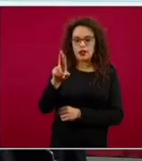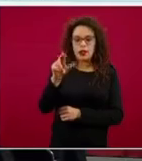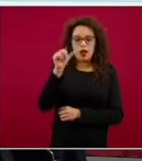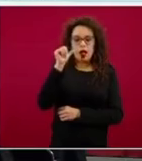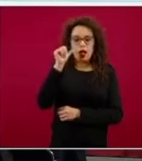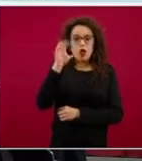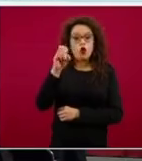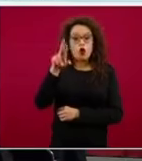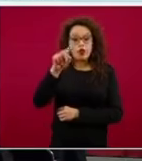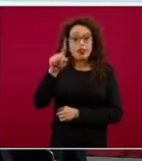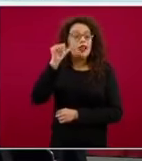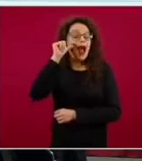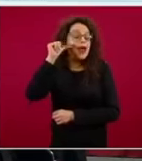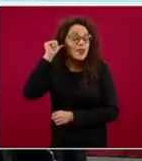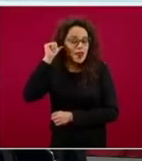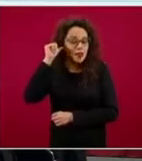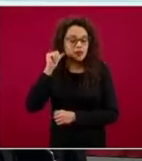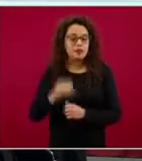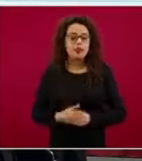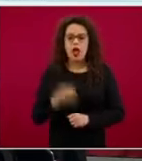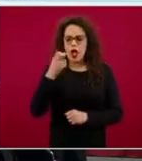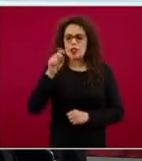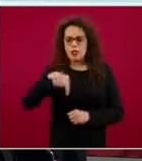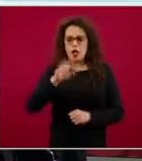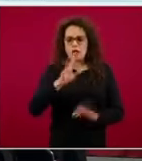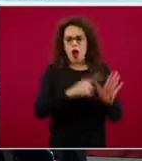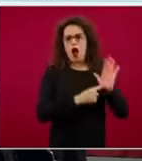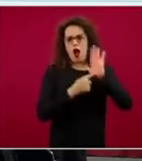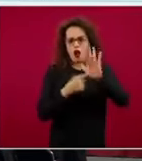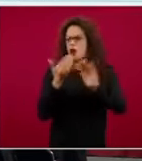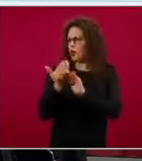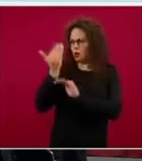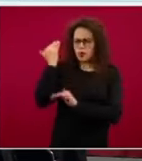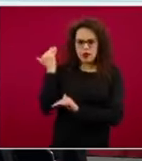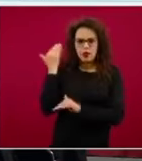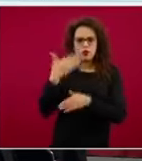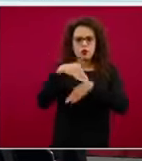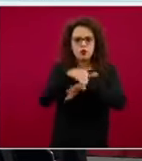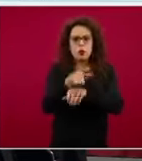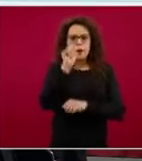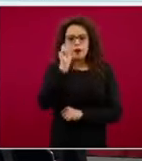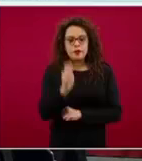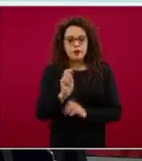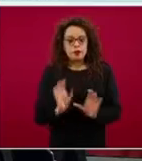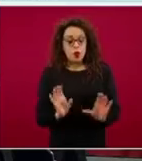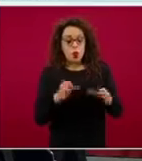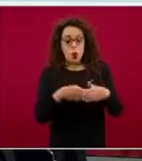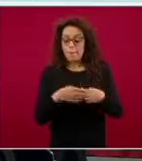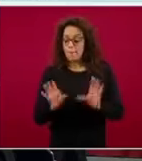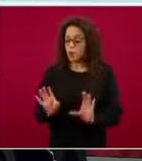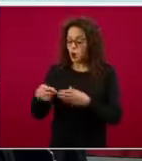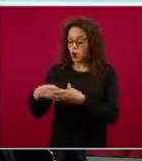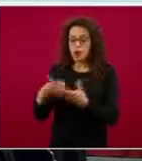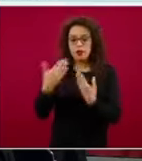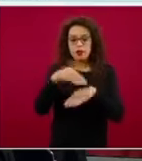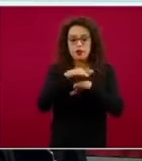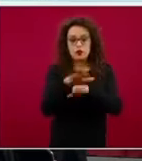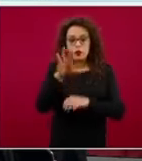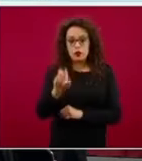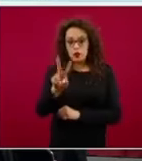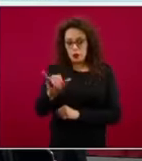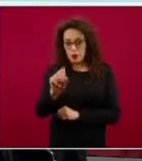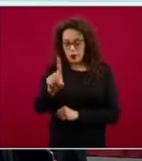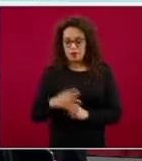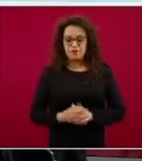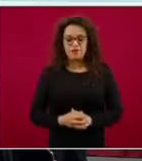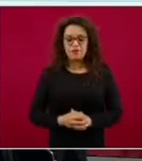ayer, que es esta que también hemos ya presentado en alguna otra ocasión, sobre el abordaje comunitario de COVID, que